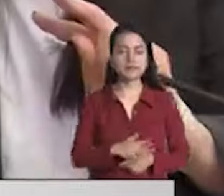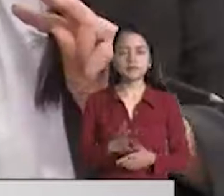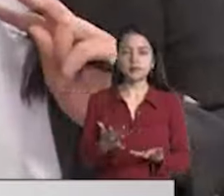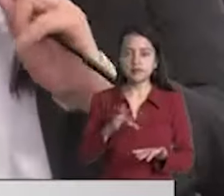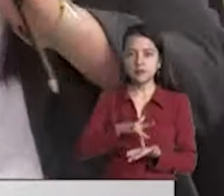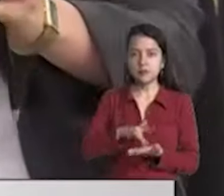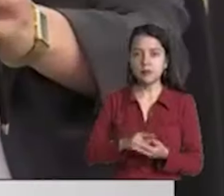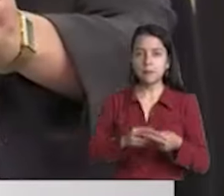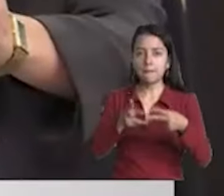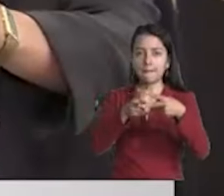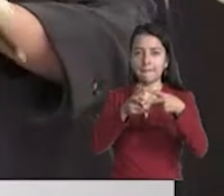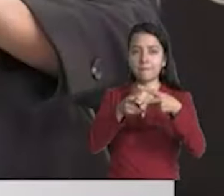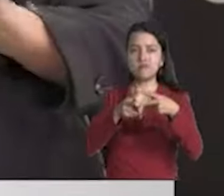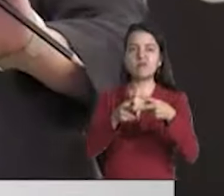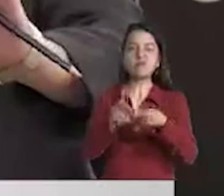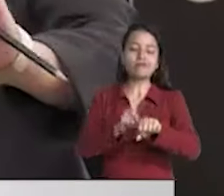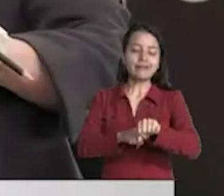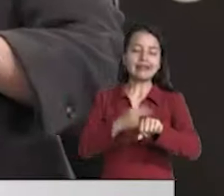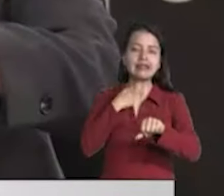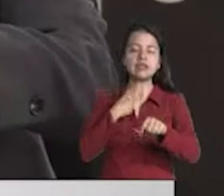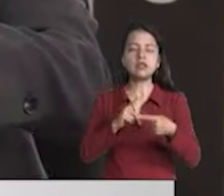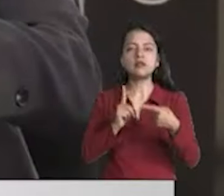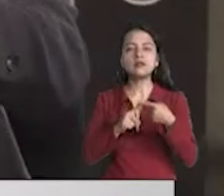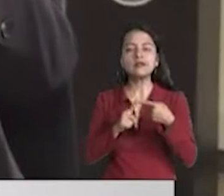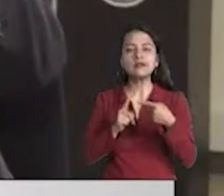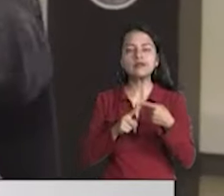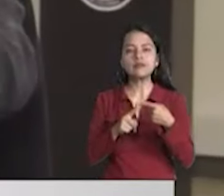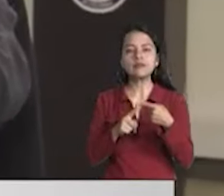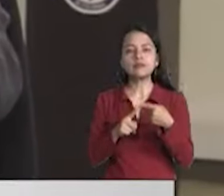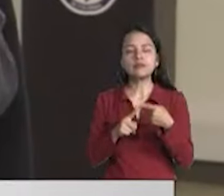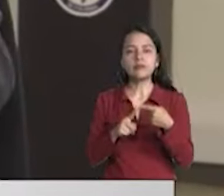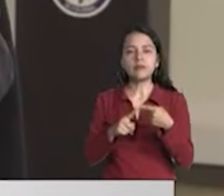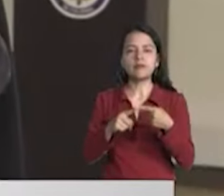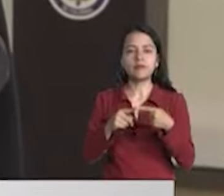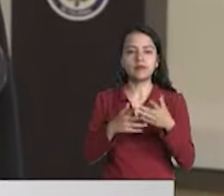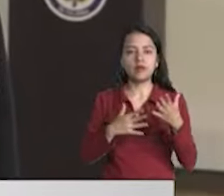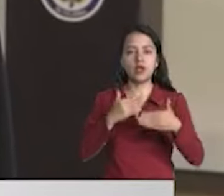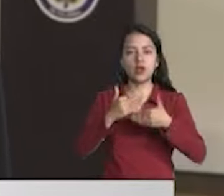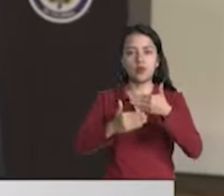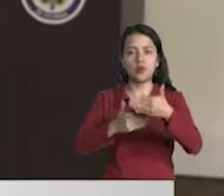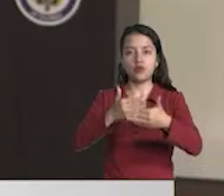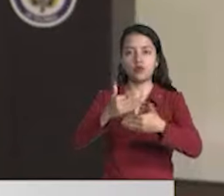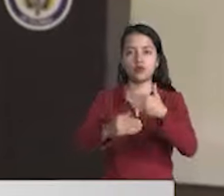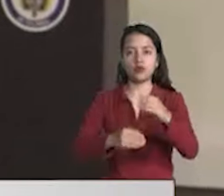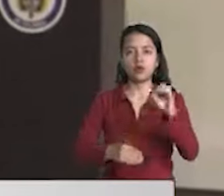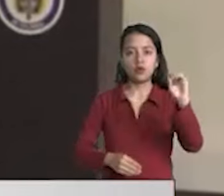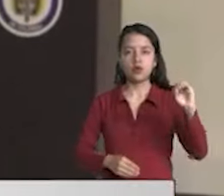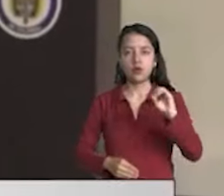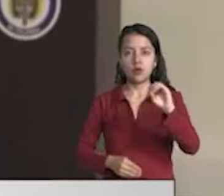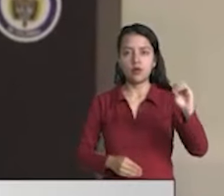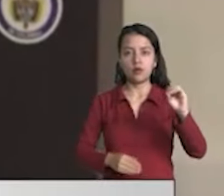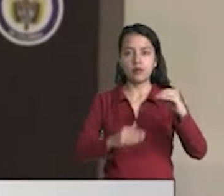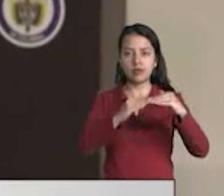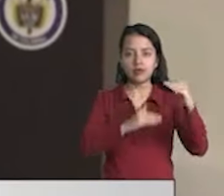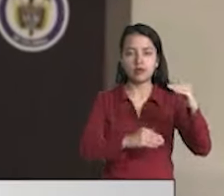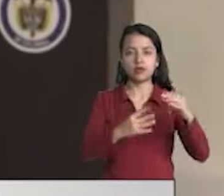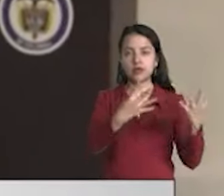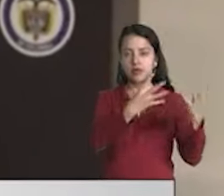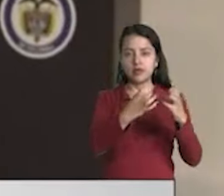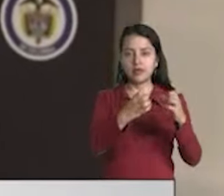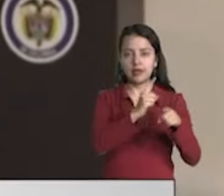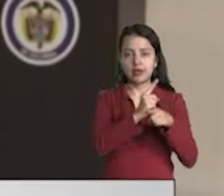dos puntos claves, se nos agotó el tiempo, pero dos puntos que son súper clave: la transición. Los hombres que tengan menos de 900 semanas